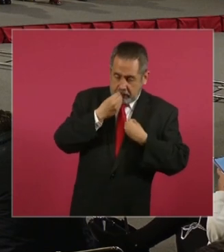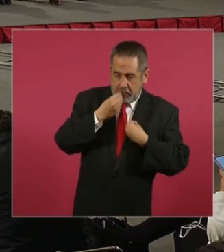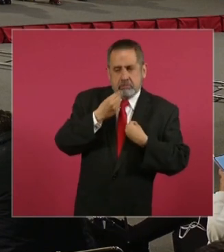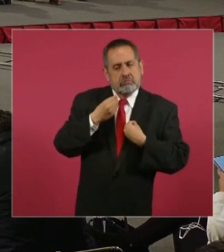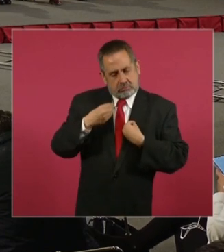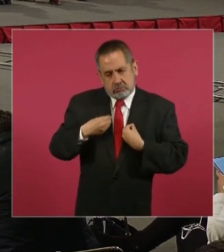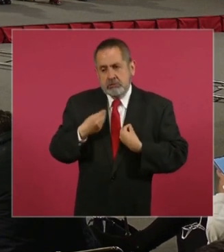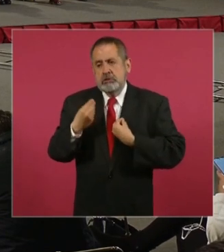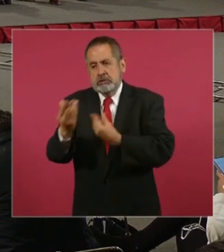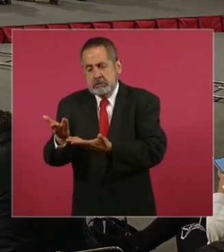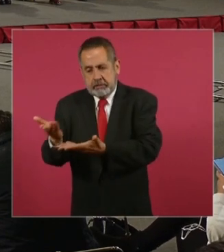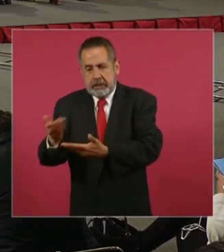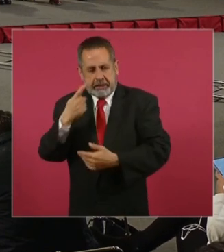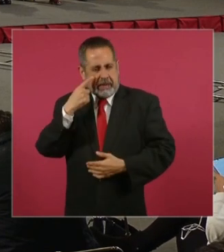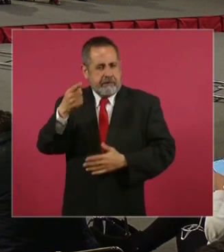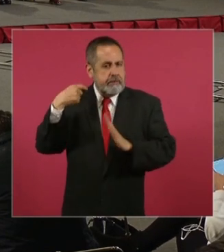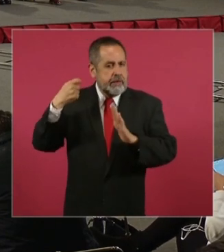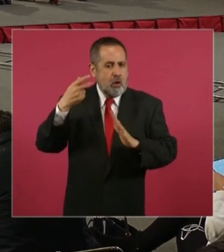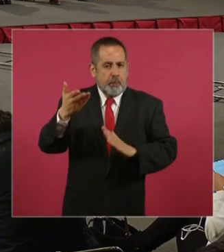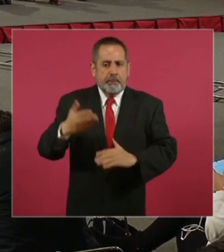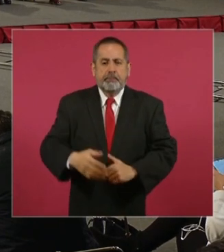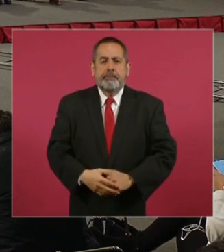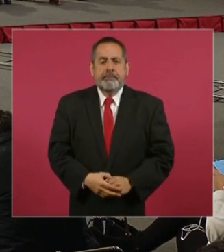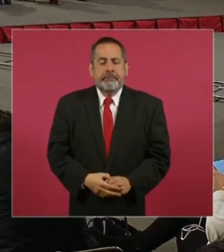continuación presentamos un corto video.